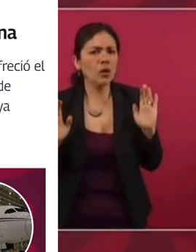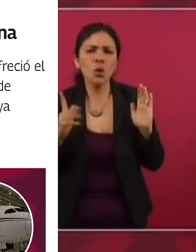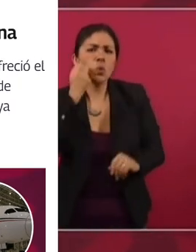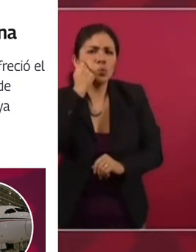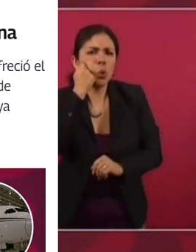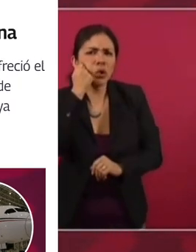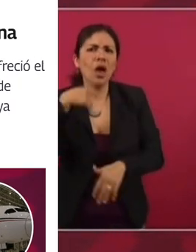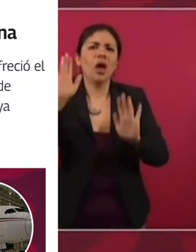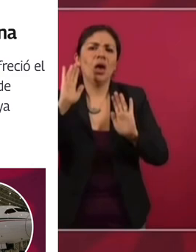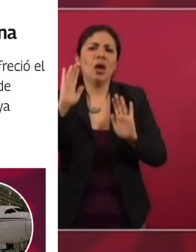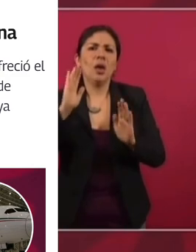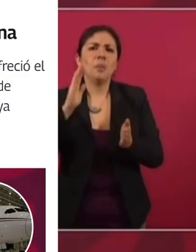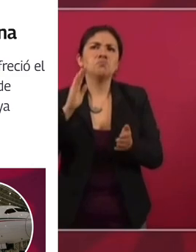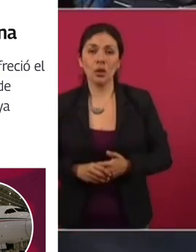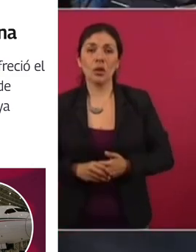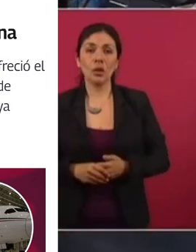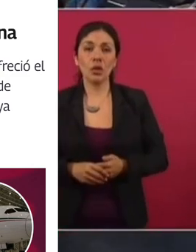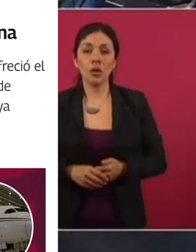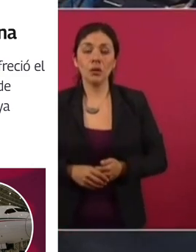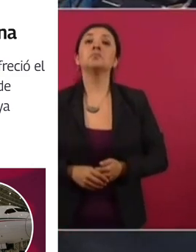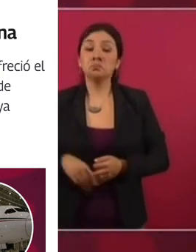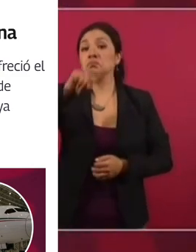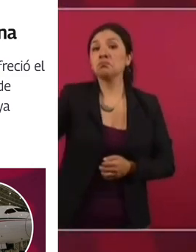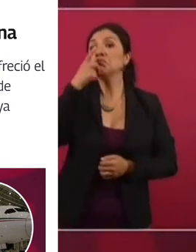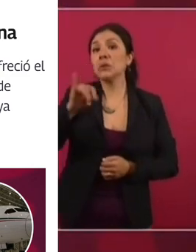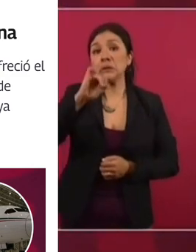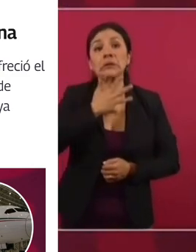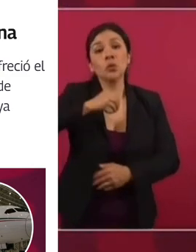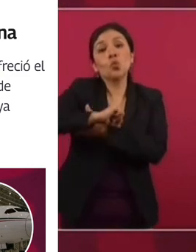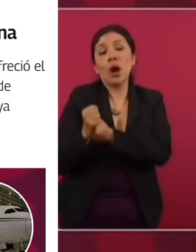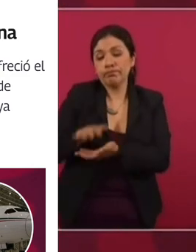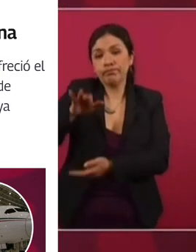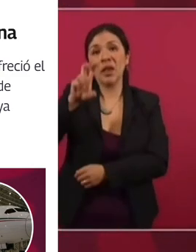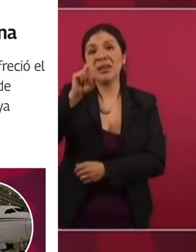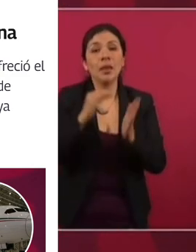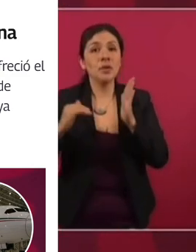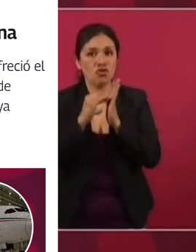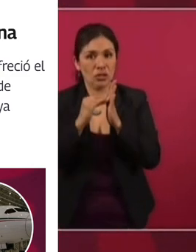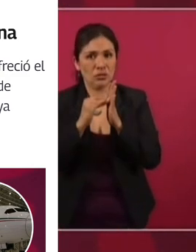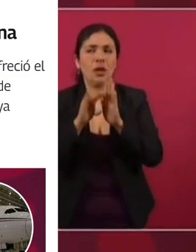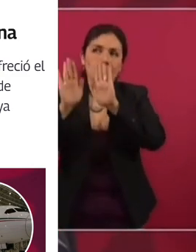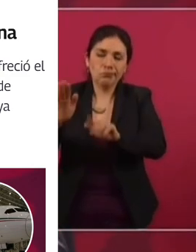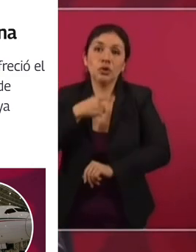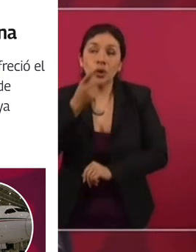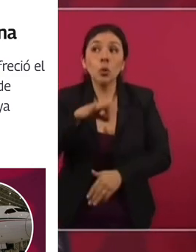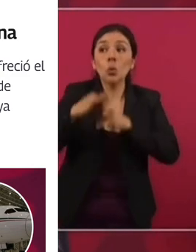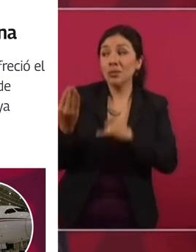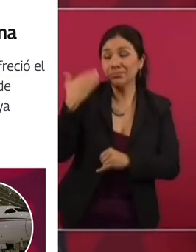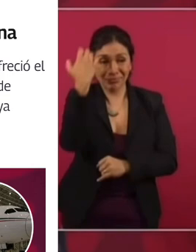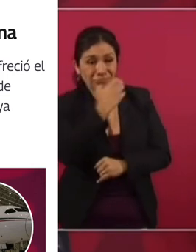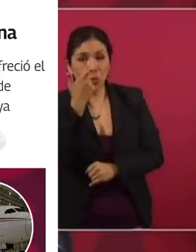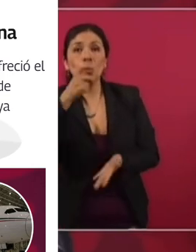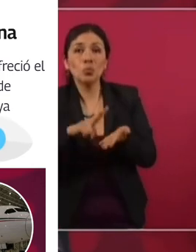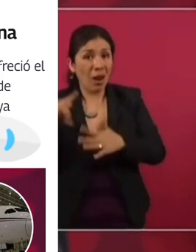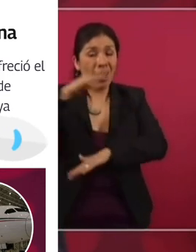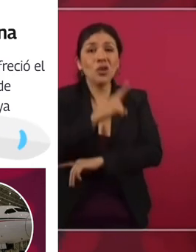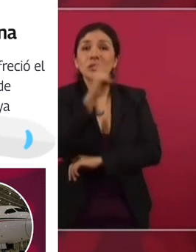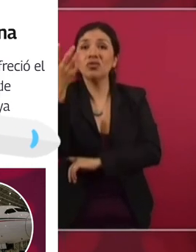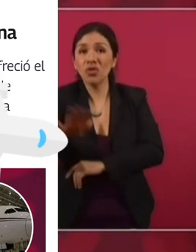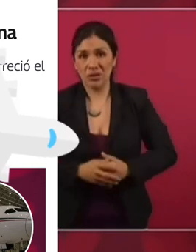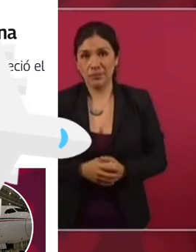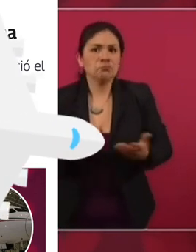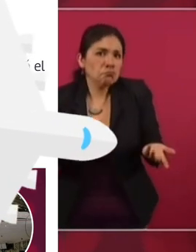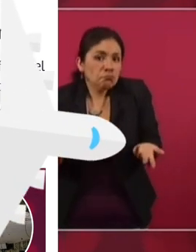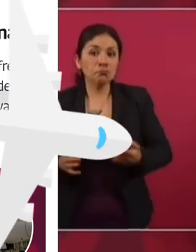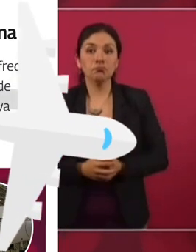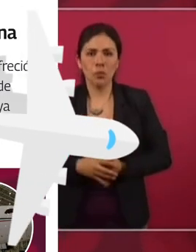sea a mediano plazo. Nos mandaron a decir que tenían 30, pero ya les hablé de que en el último avalúo son 110. Entonces sí